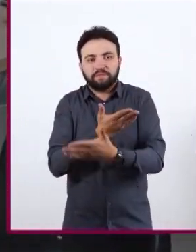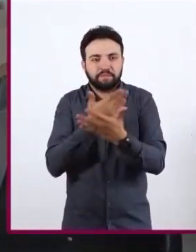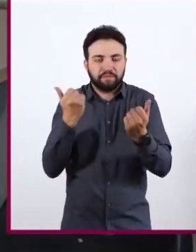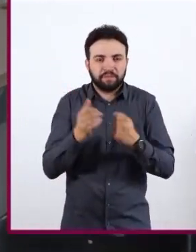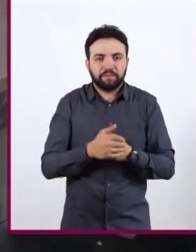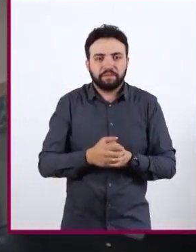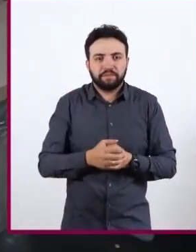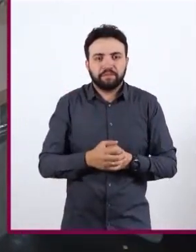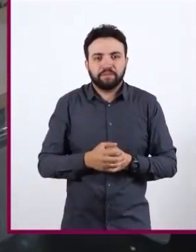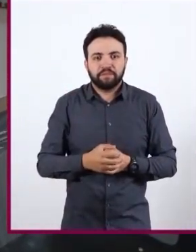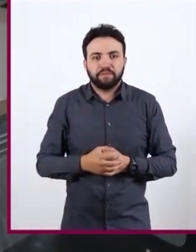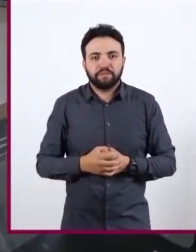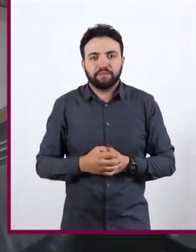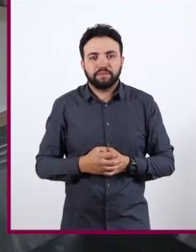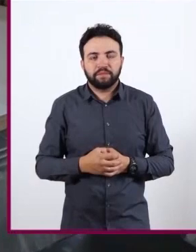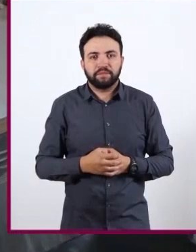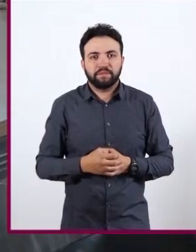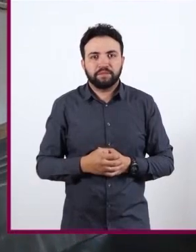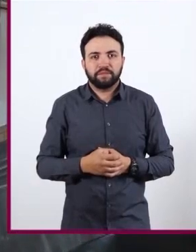de trabajo.